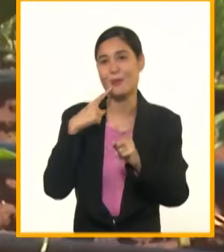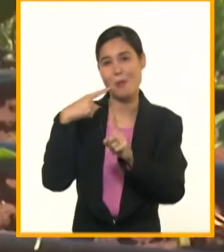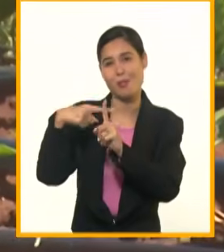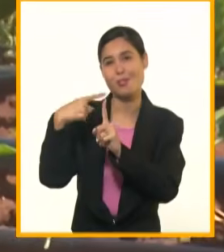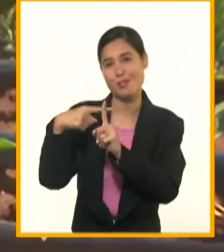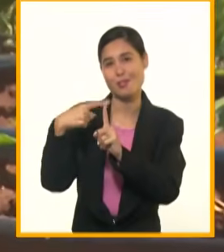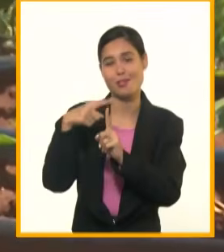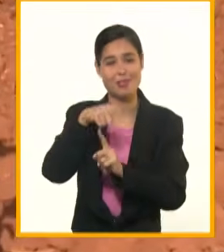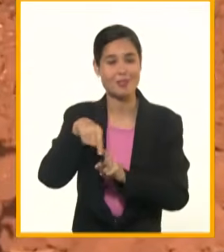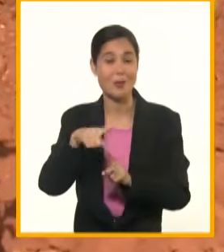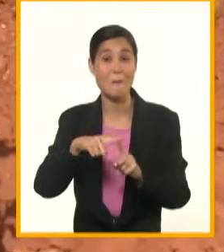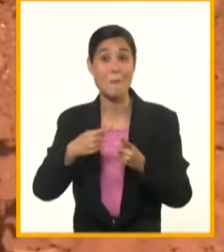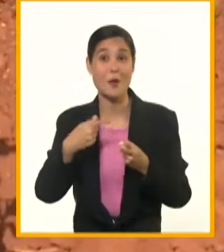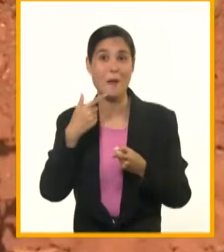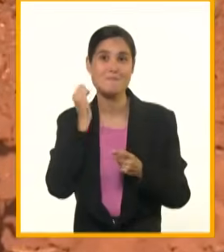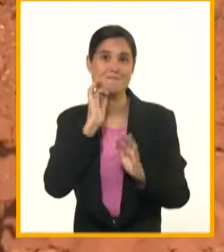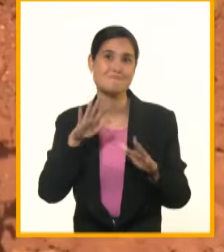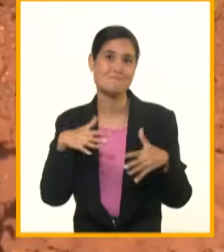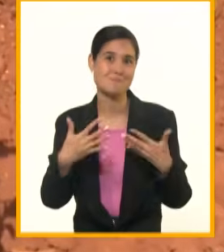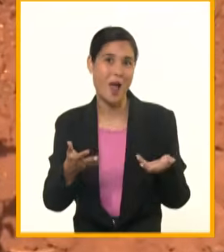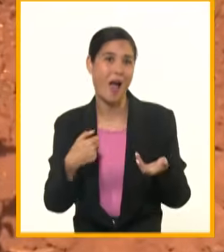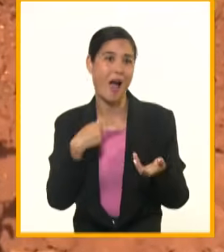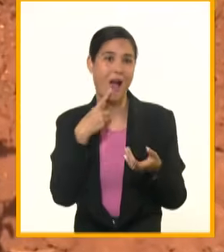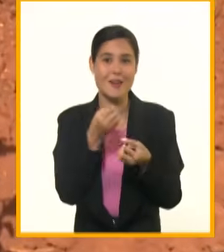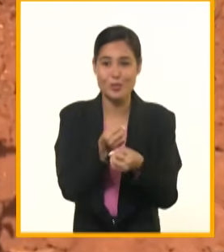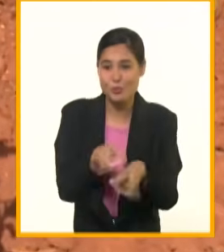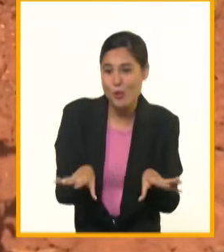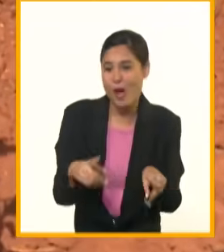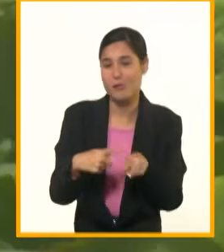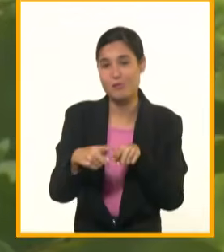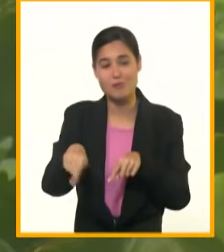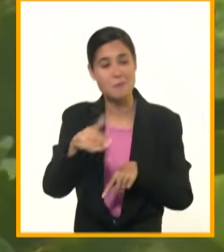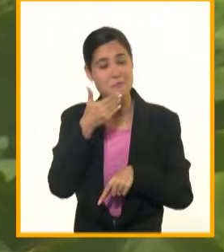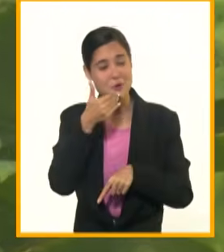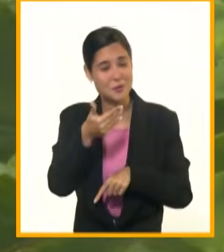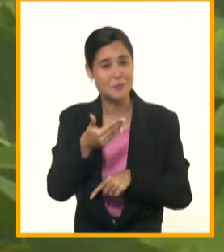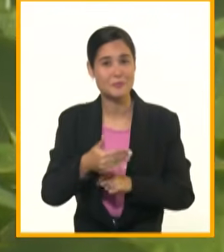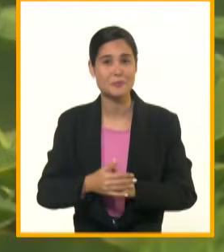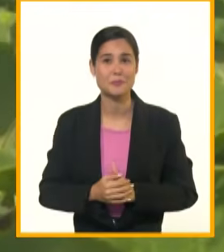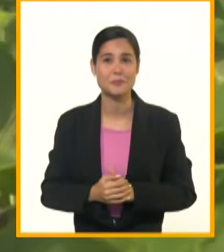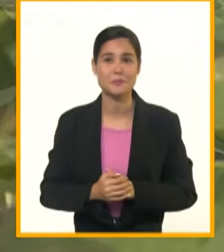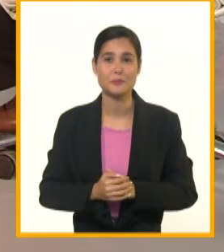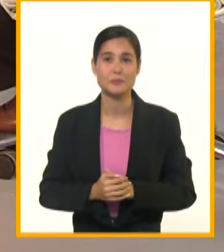del incremento de producciones más sanas. Yaremi Madero, para la Mesa Redonda.